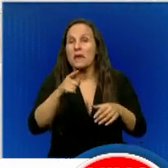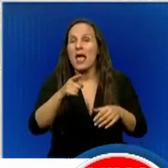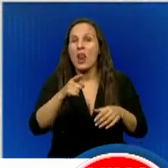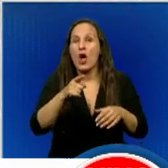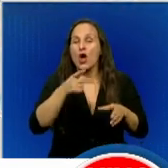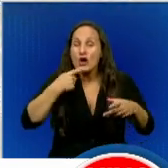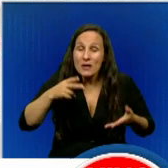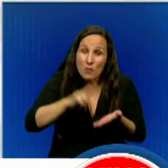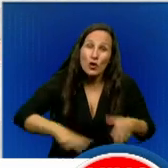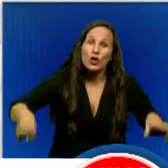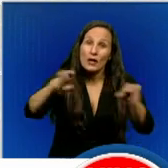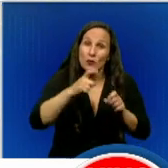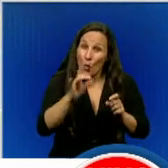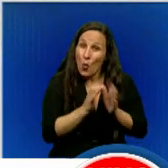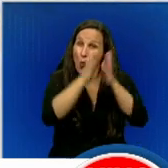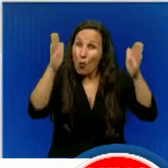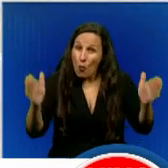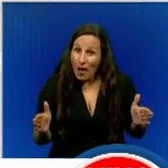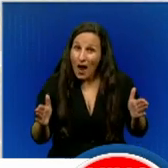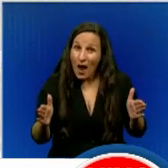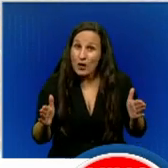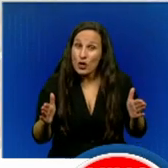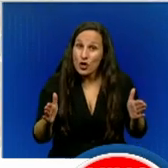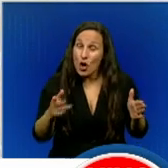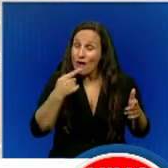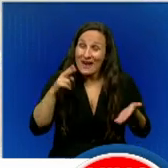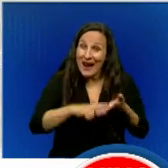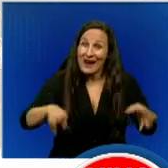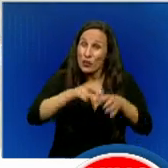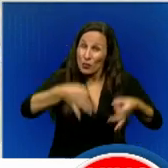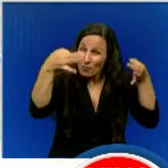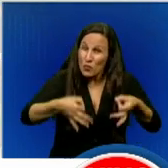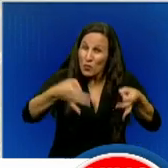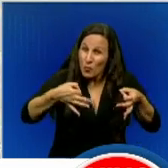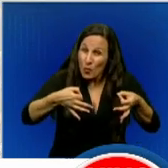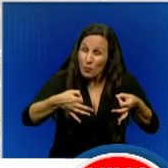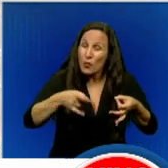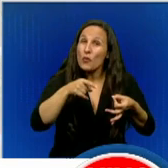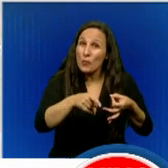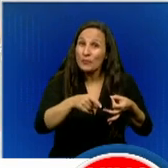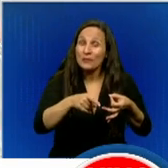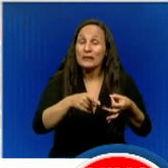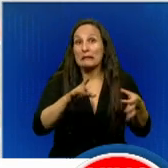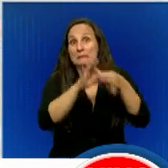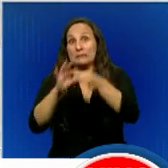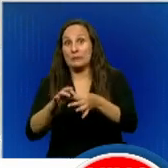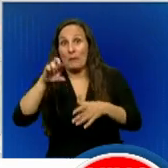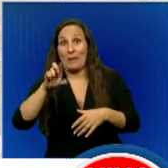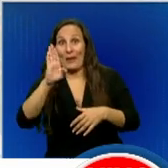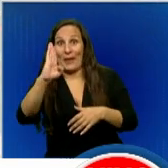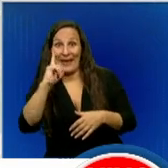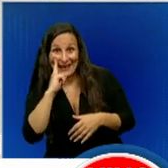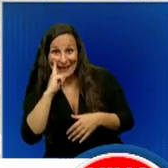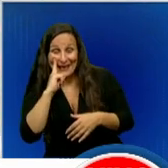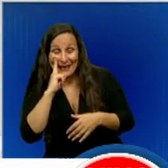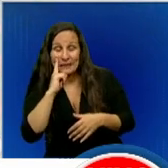recaudación de impuestos de un año la recaudación efectiva y en el denominador el pp y cuando